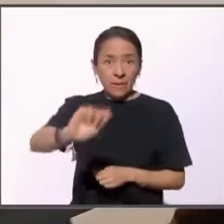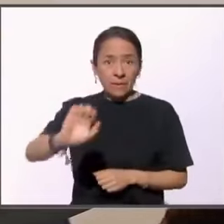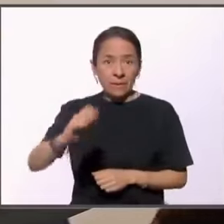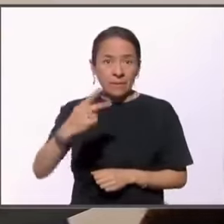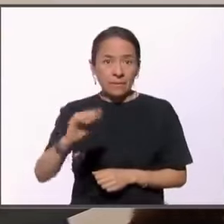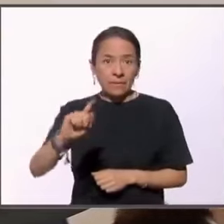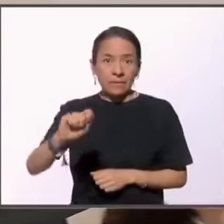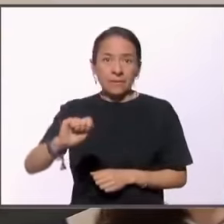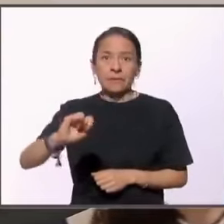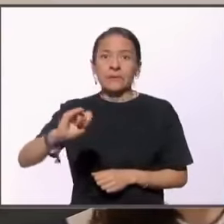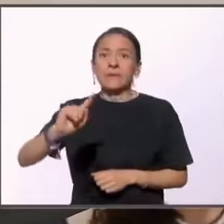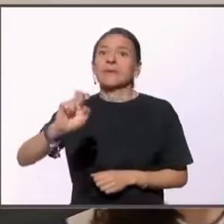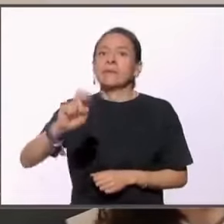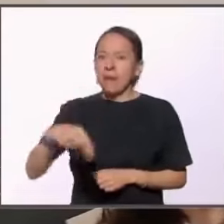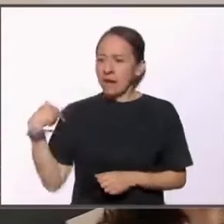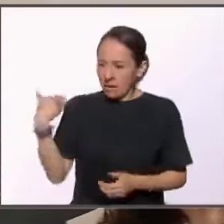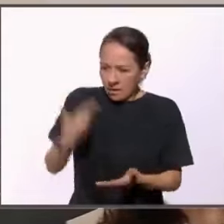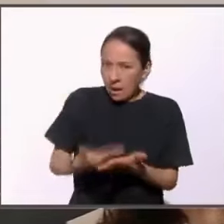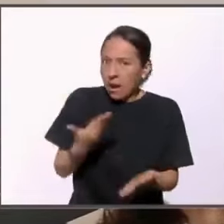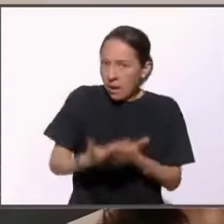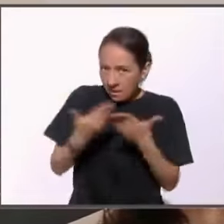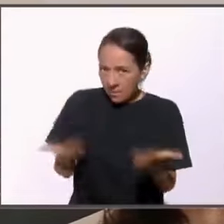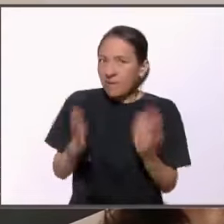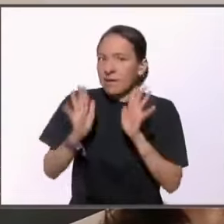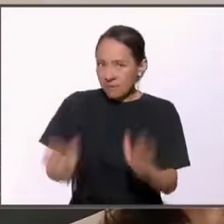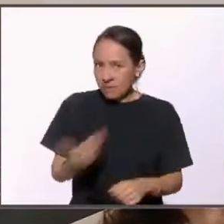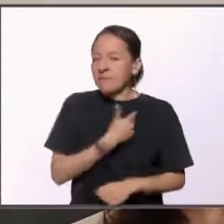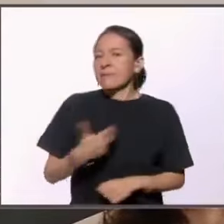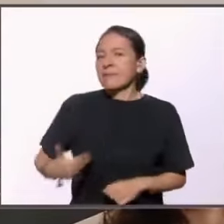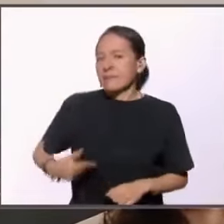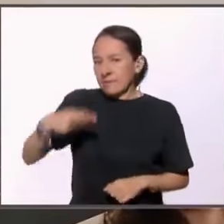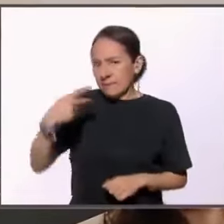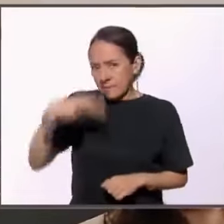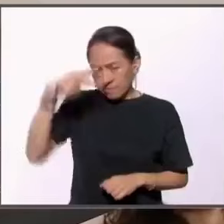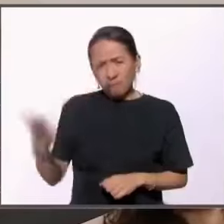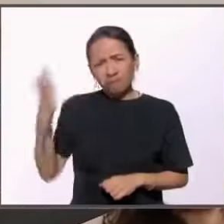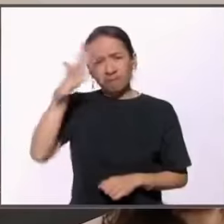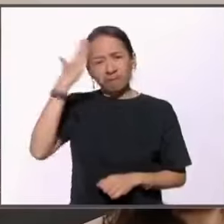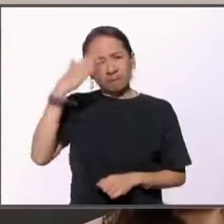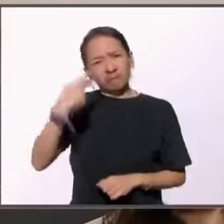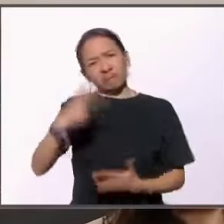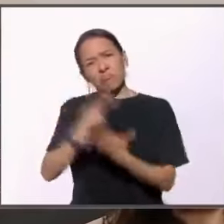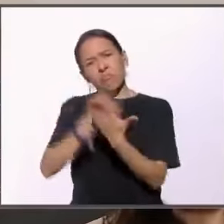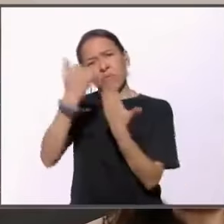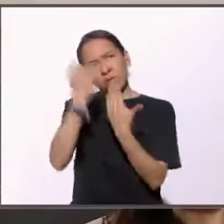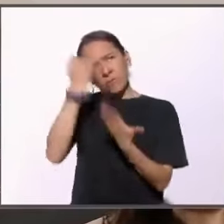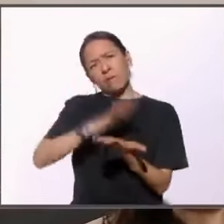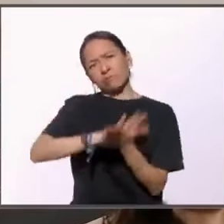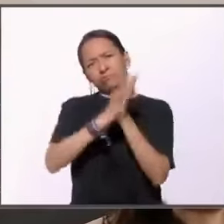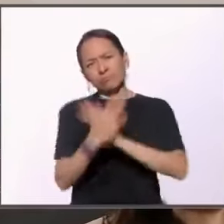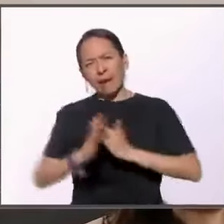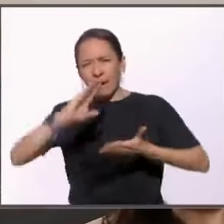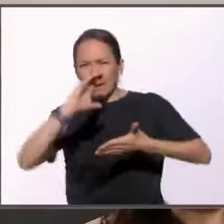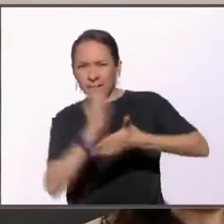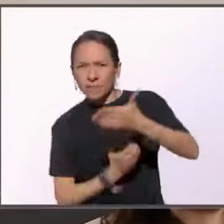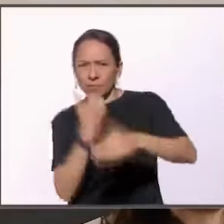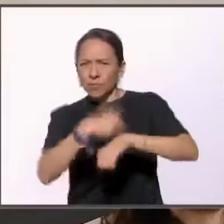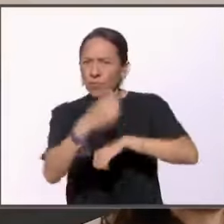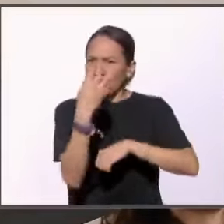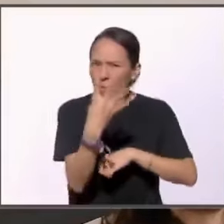de hoy, presidente de México y líder del proyecto transformador. En el capítulo 4, El desafuero y la guerra